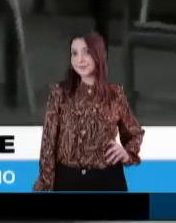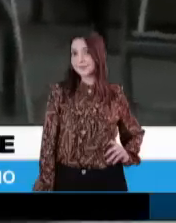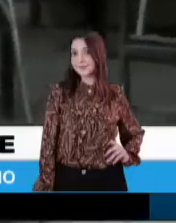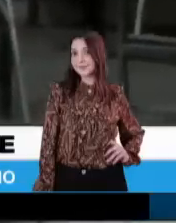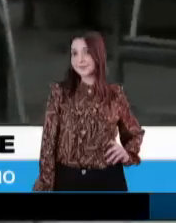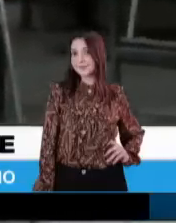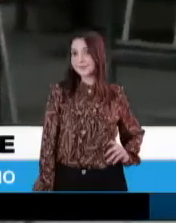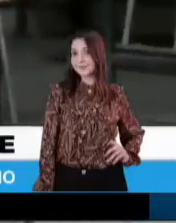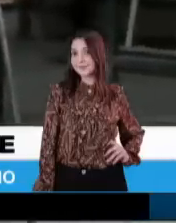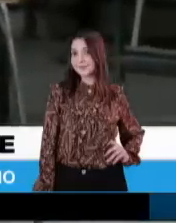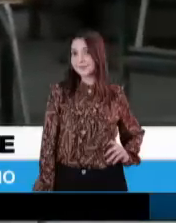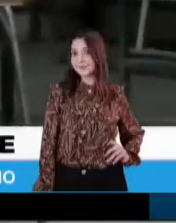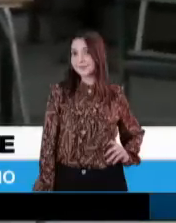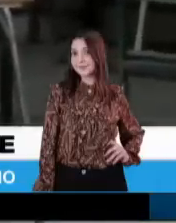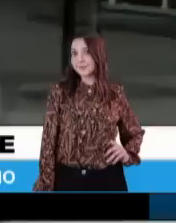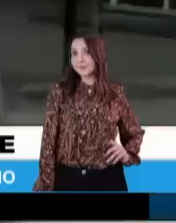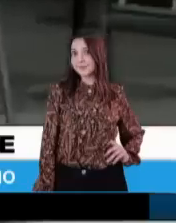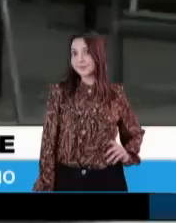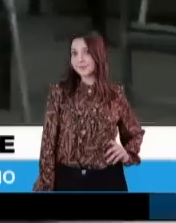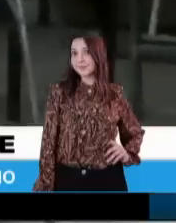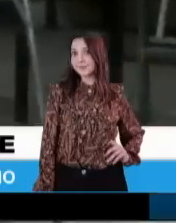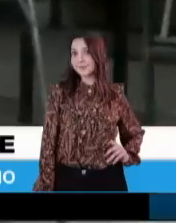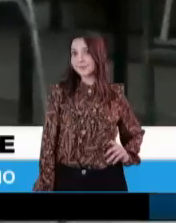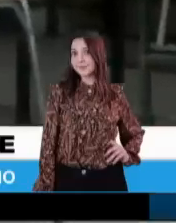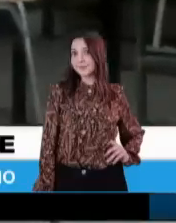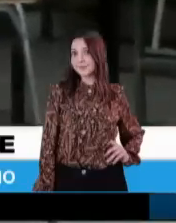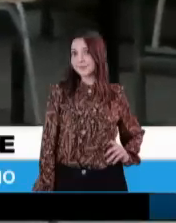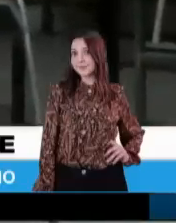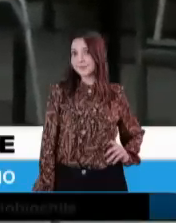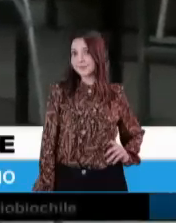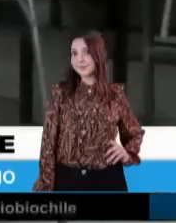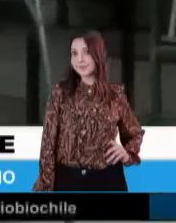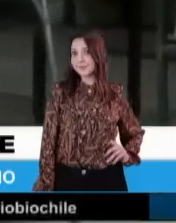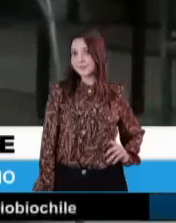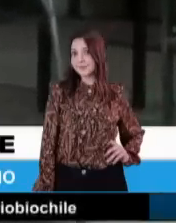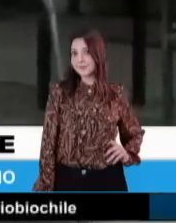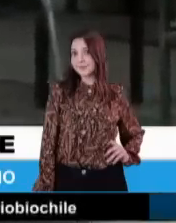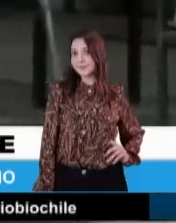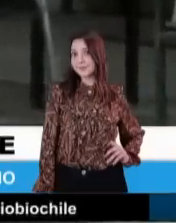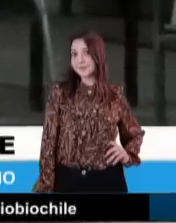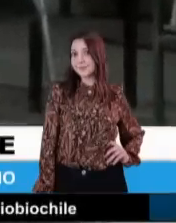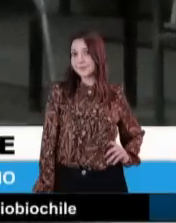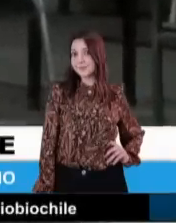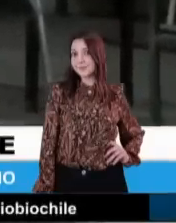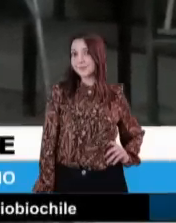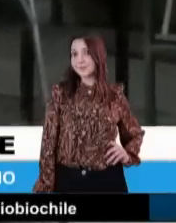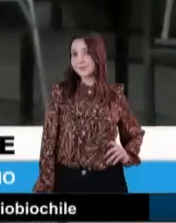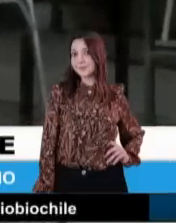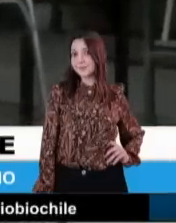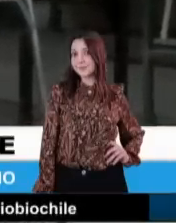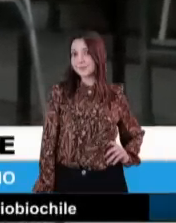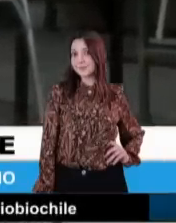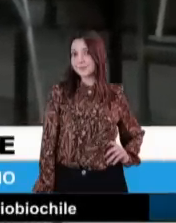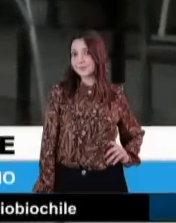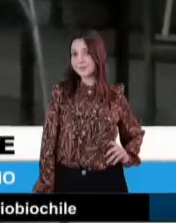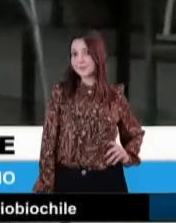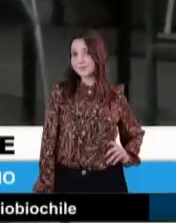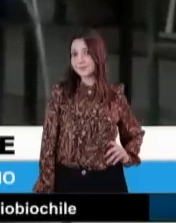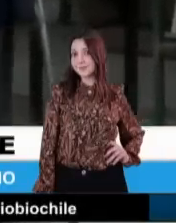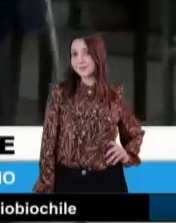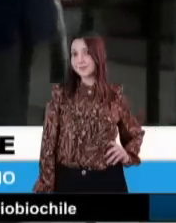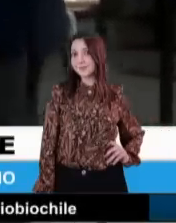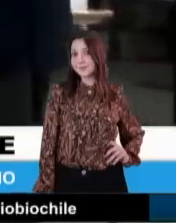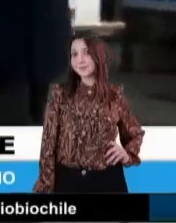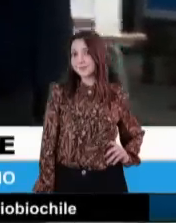hace respecto a la actual constitución, como también a la que se propone y que fue redactada por la ya disuelta